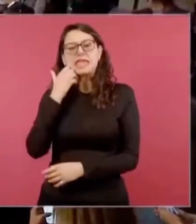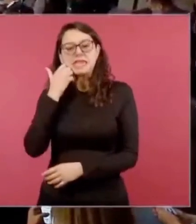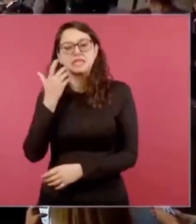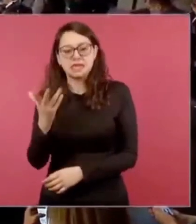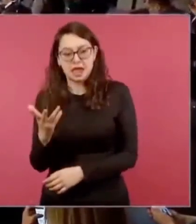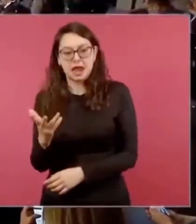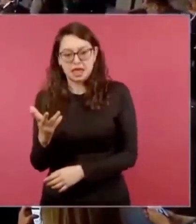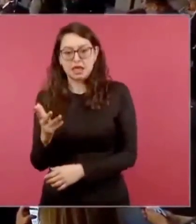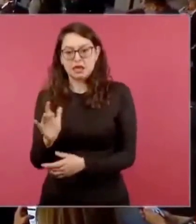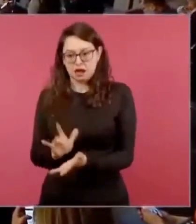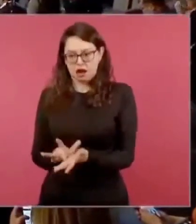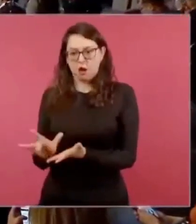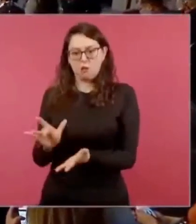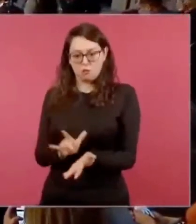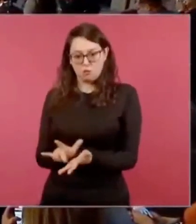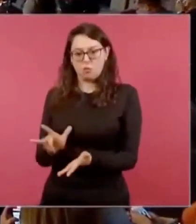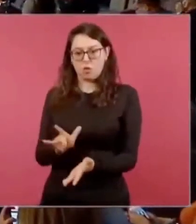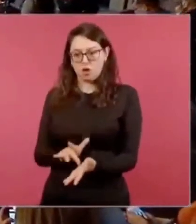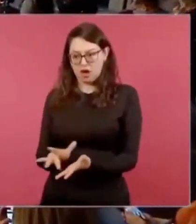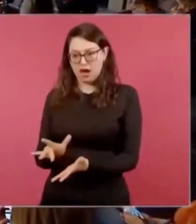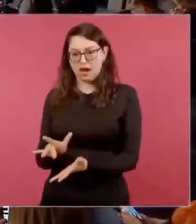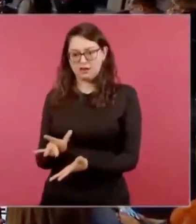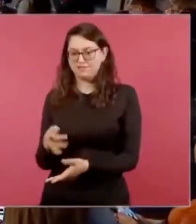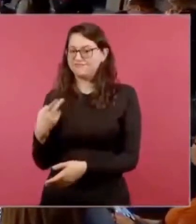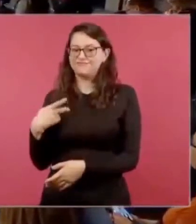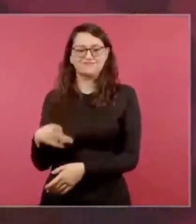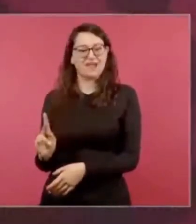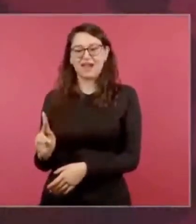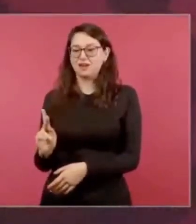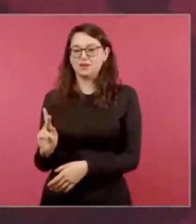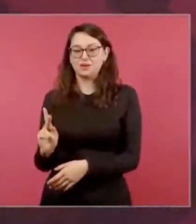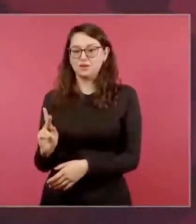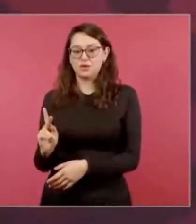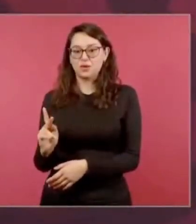que como lo plantearon